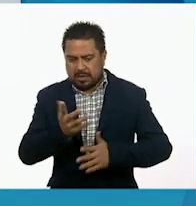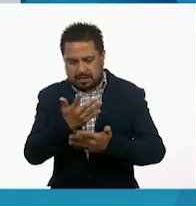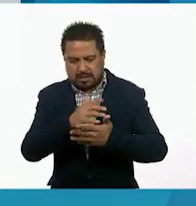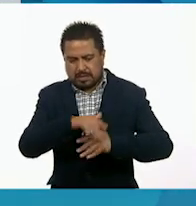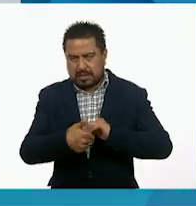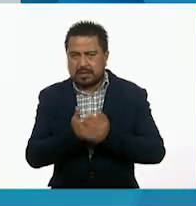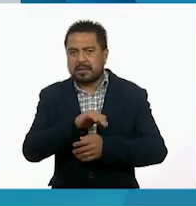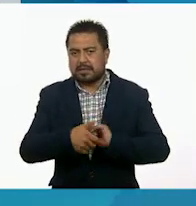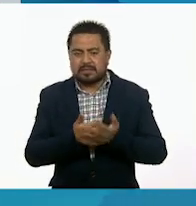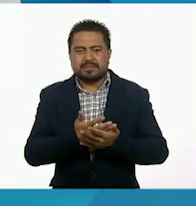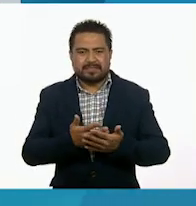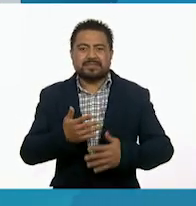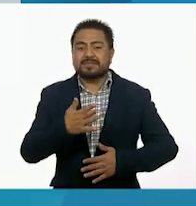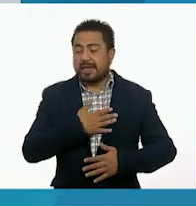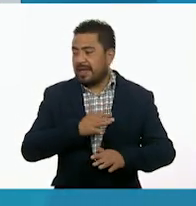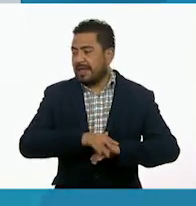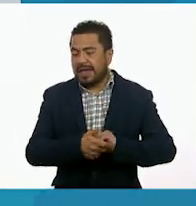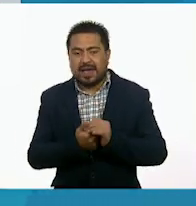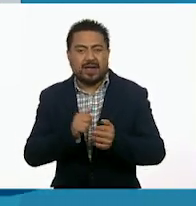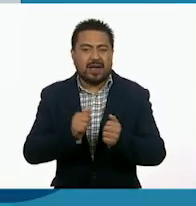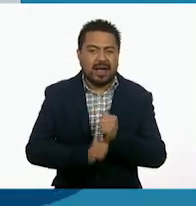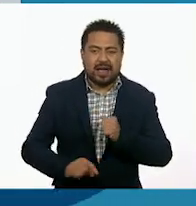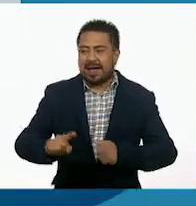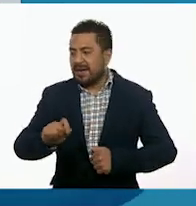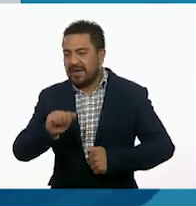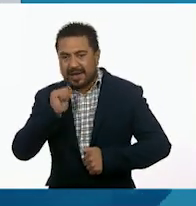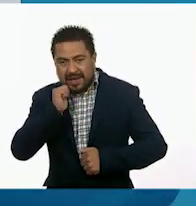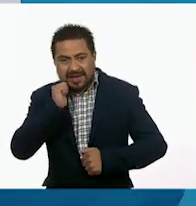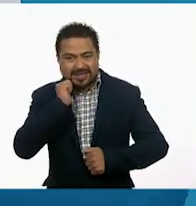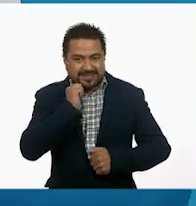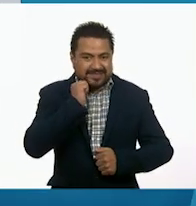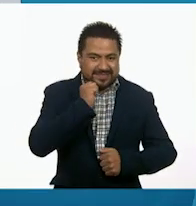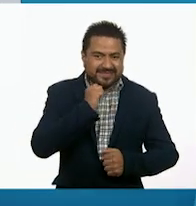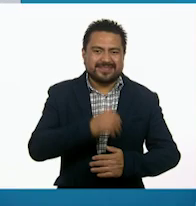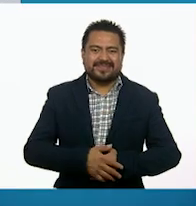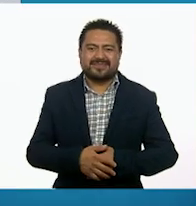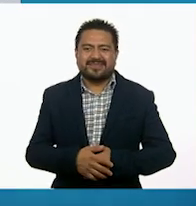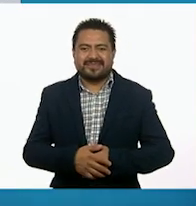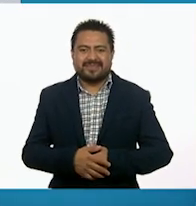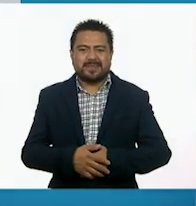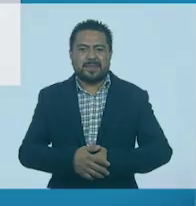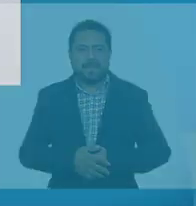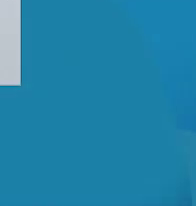manos! Me las lavo con agüita y con jabón.